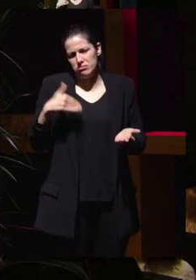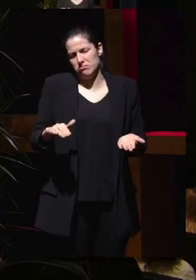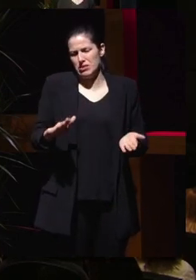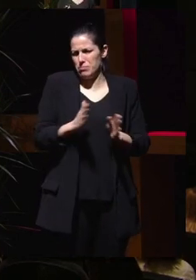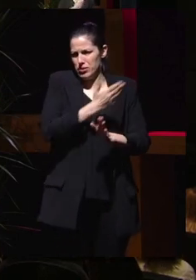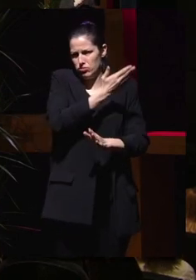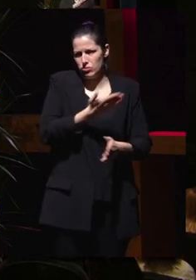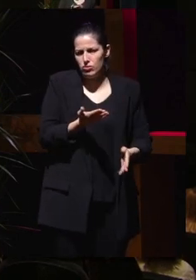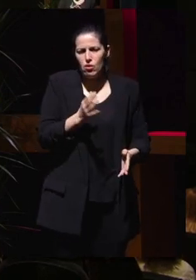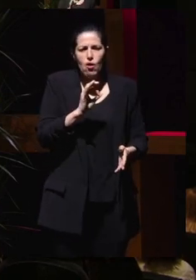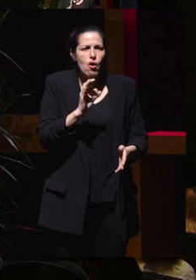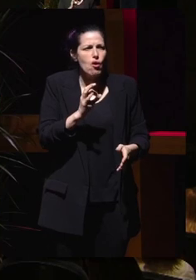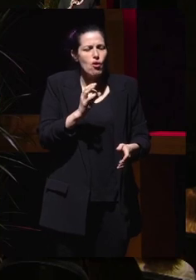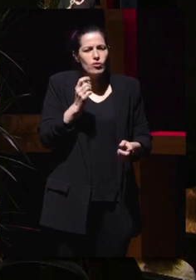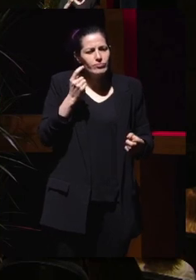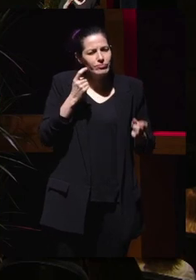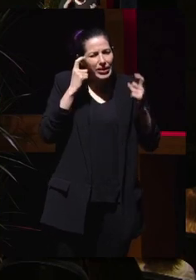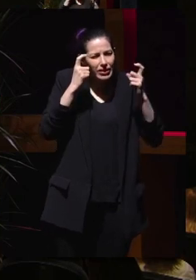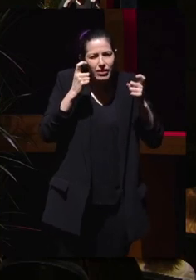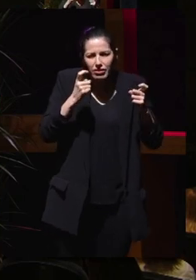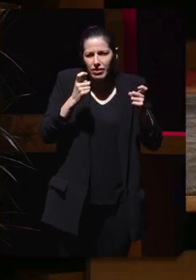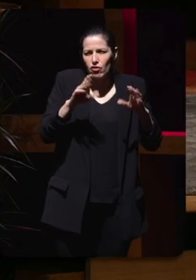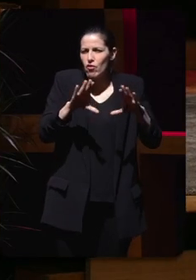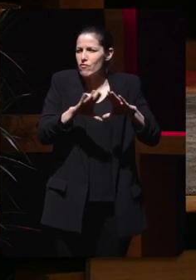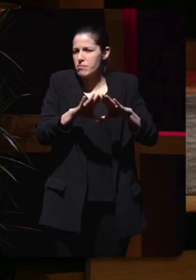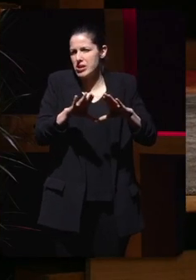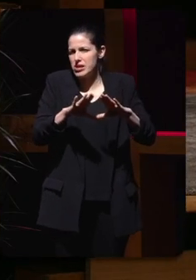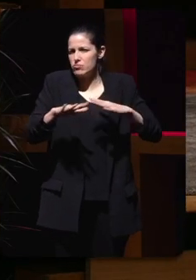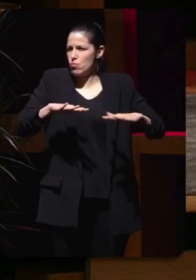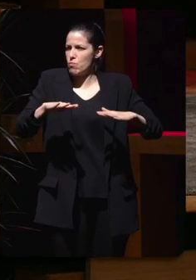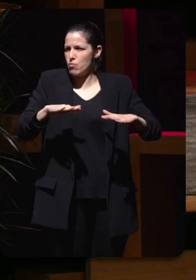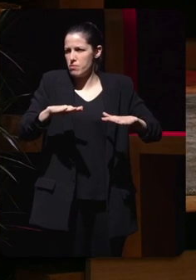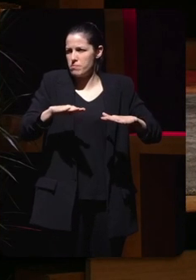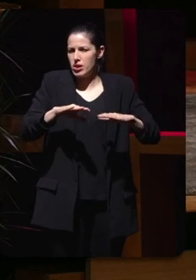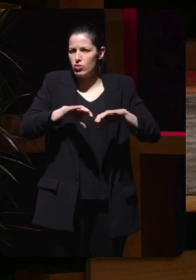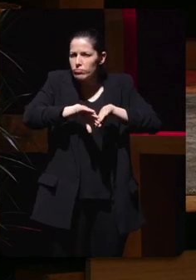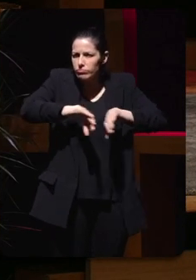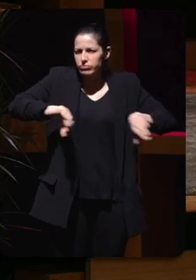tan empeñados en dividir otra vez al feminismo, ¿no? Porque después de lo que pasó